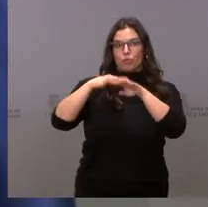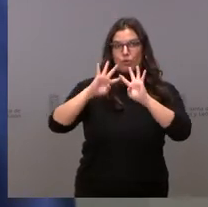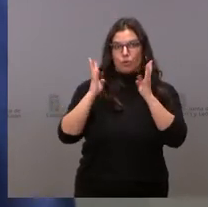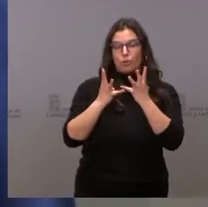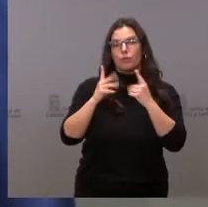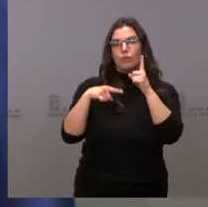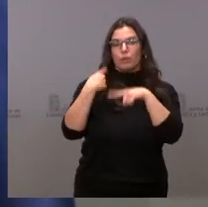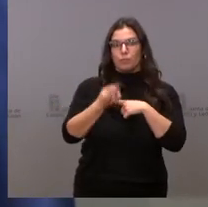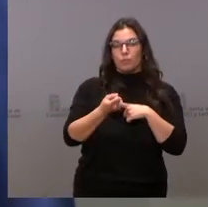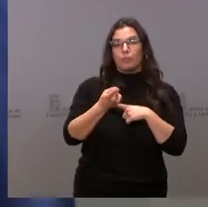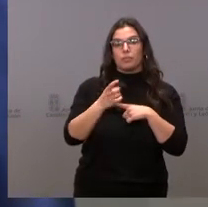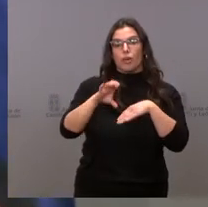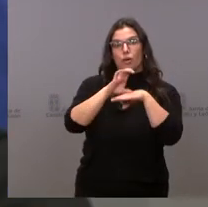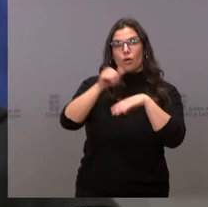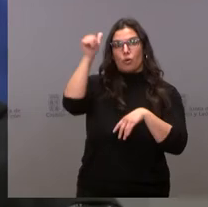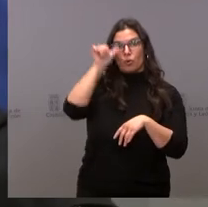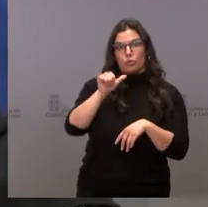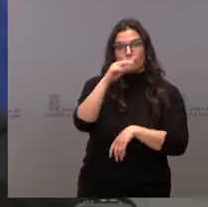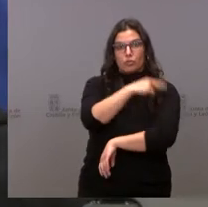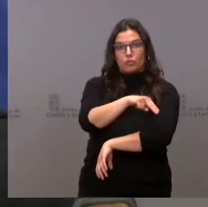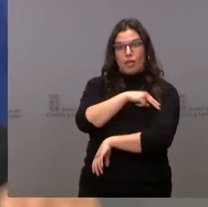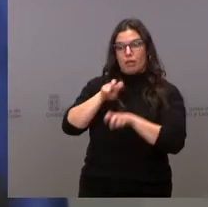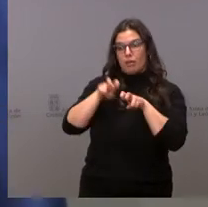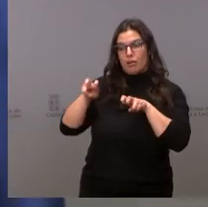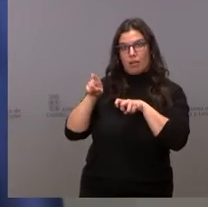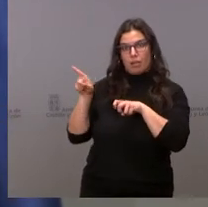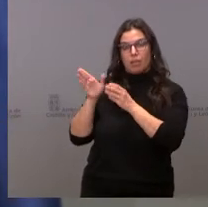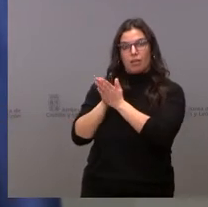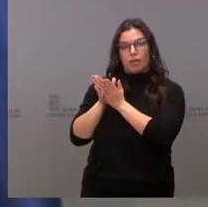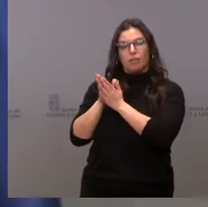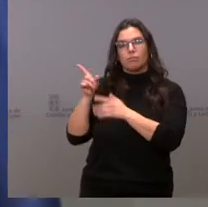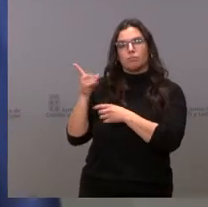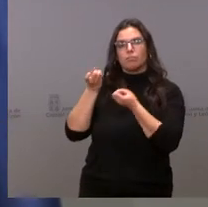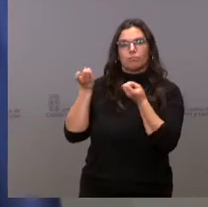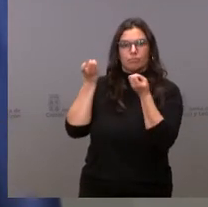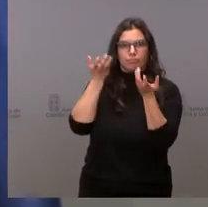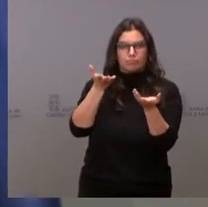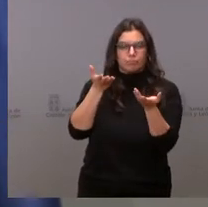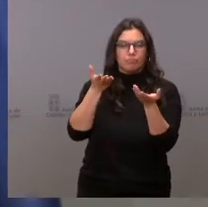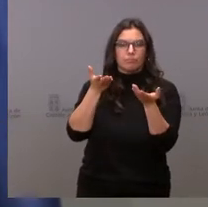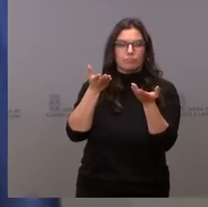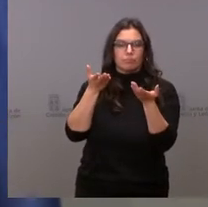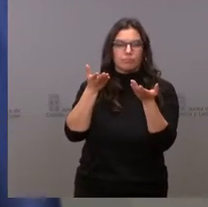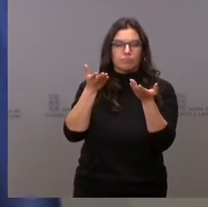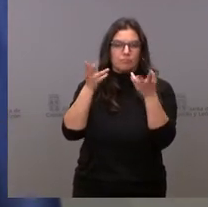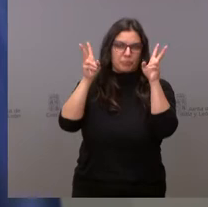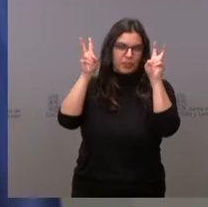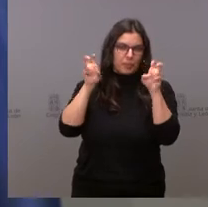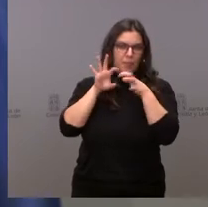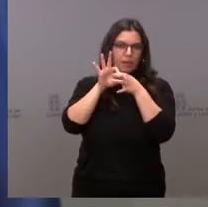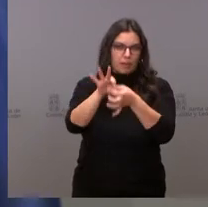el consejero de sanidad comentará a cuestiones